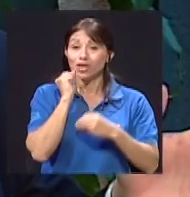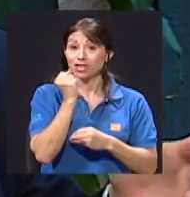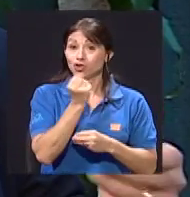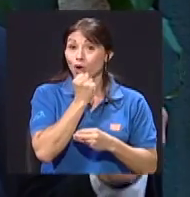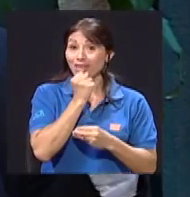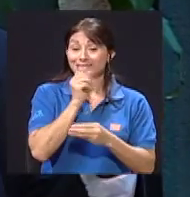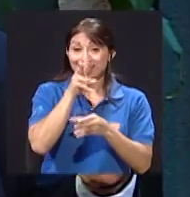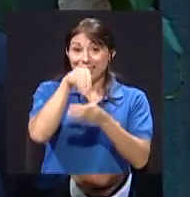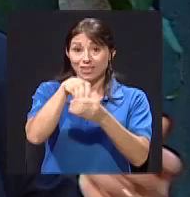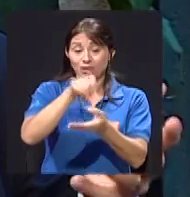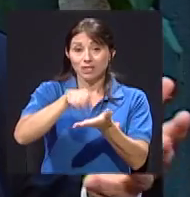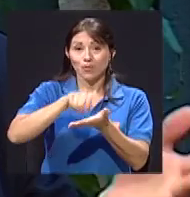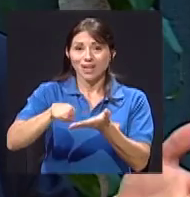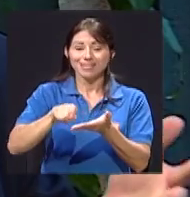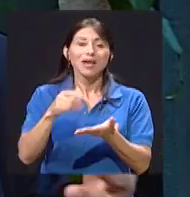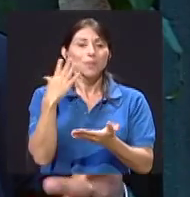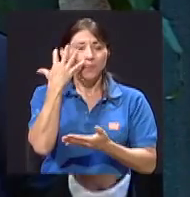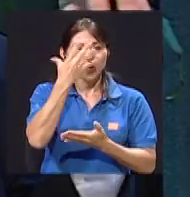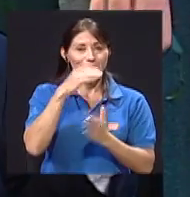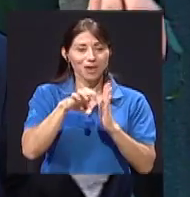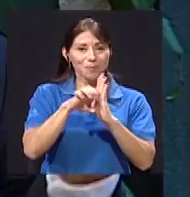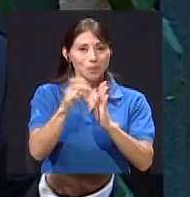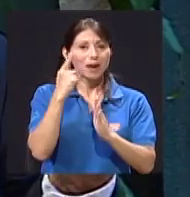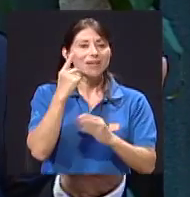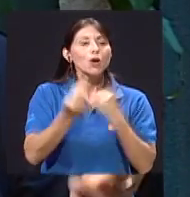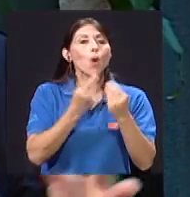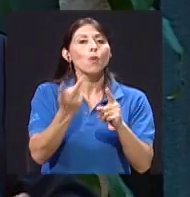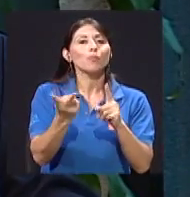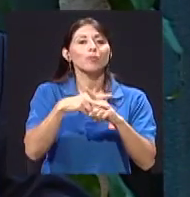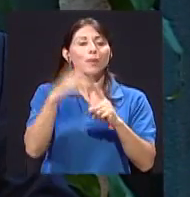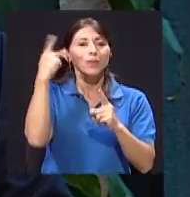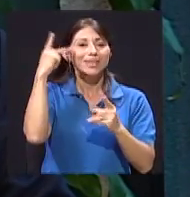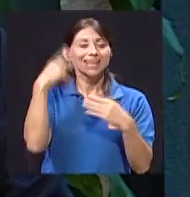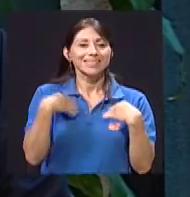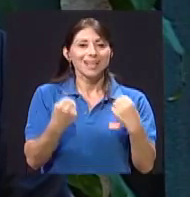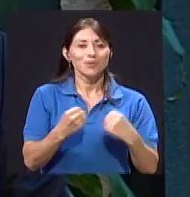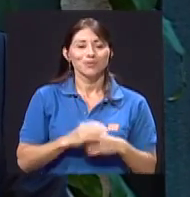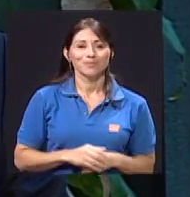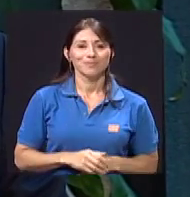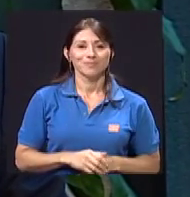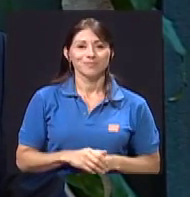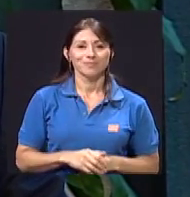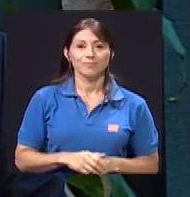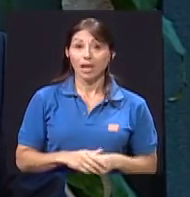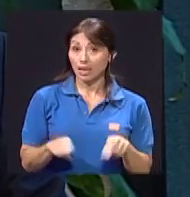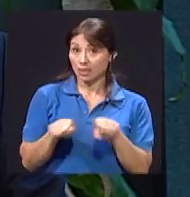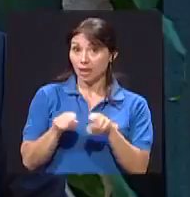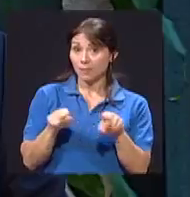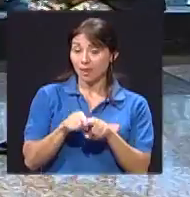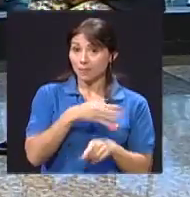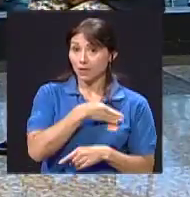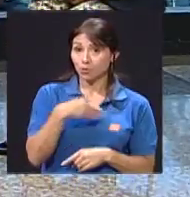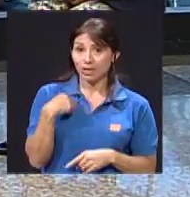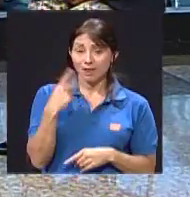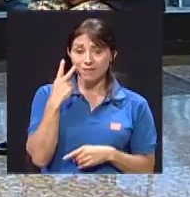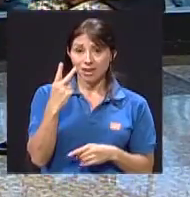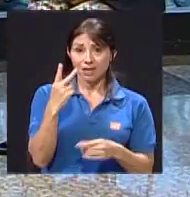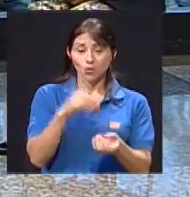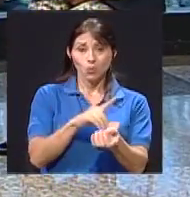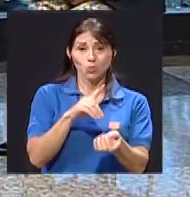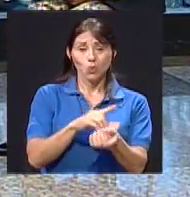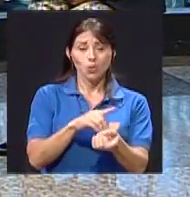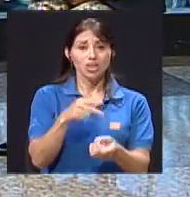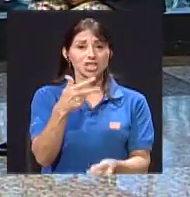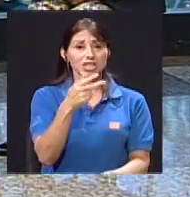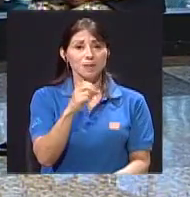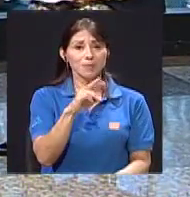sodas escolares, es un muy bonito ejemplo para ver cómo es que se materializa el tema de las políticas de salud. Muy bien. Y también me gustaría